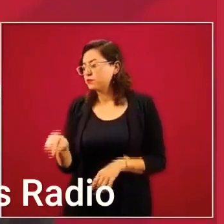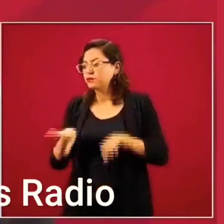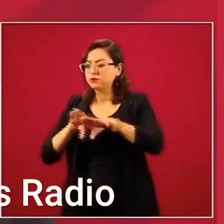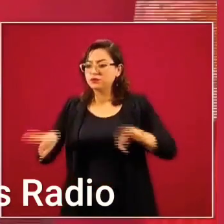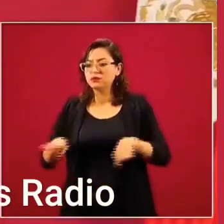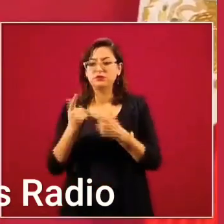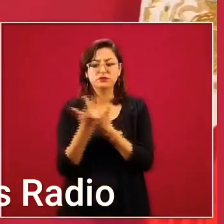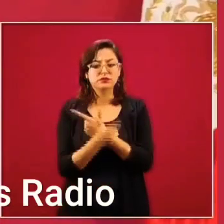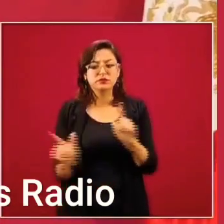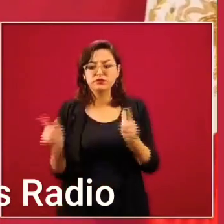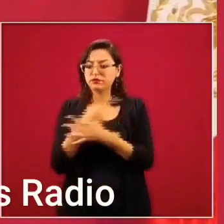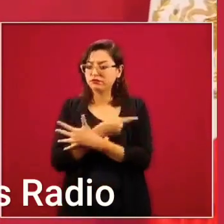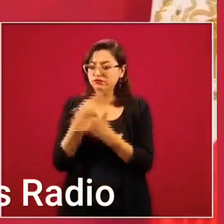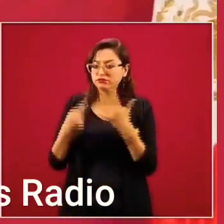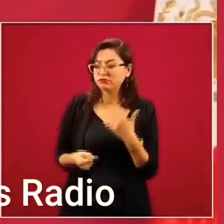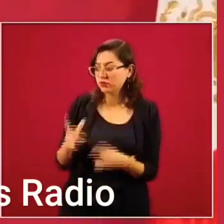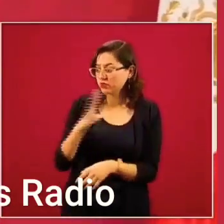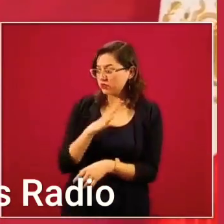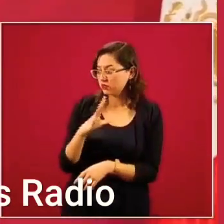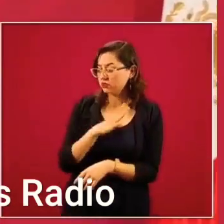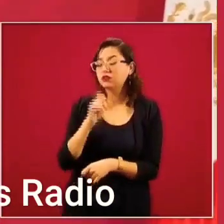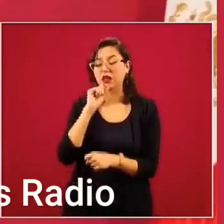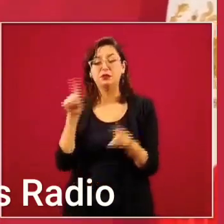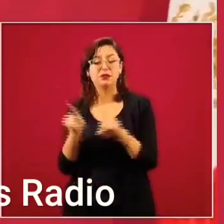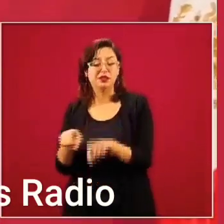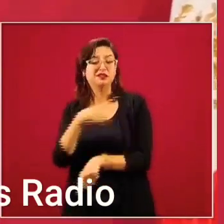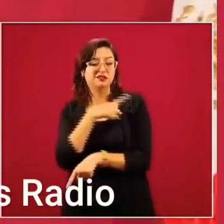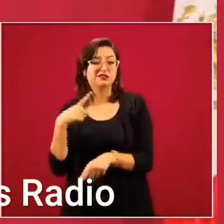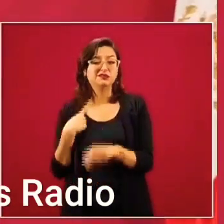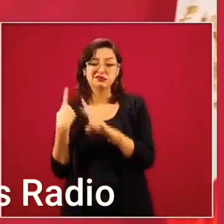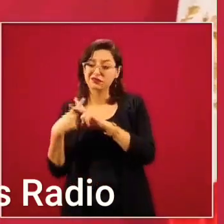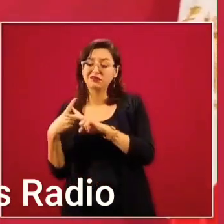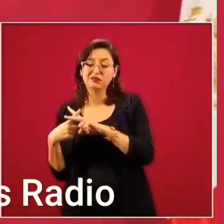yo, ya me reuní con